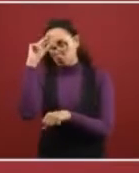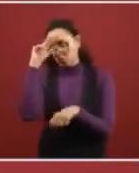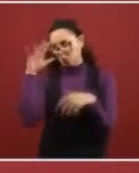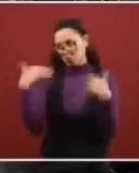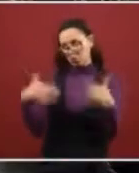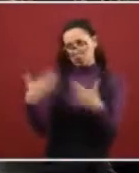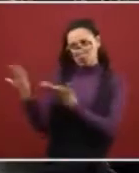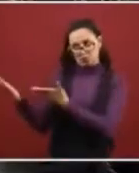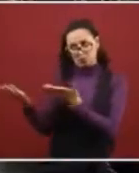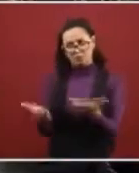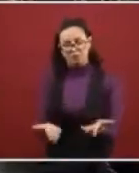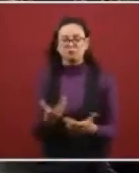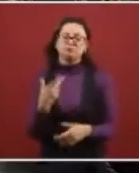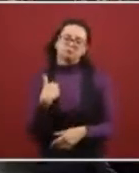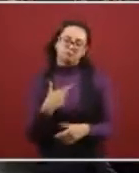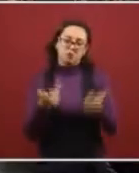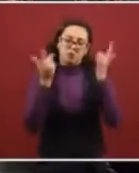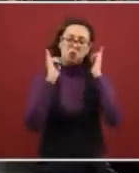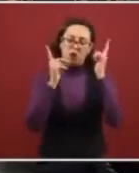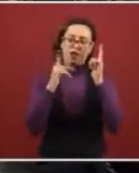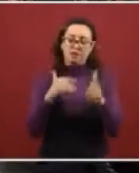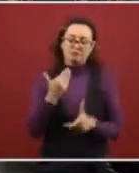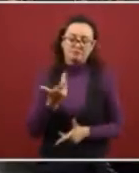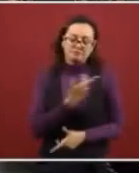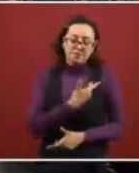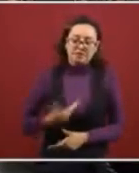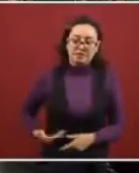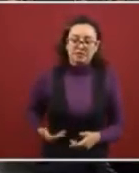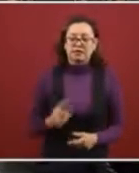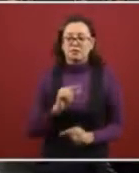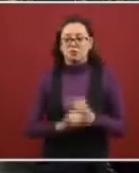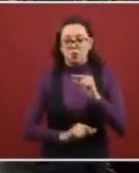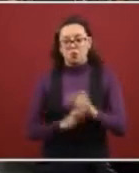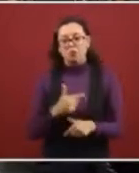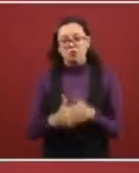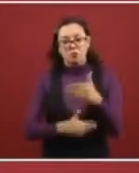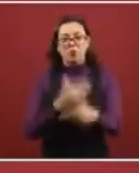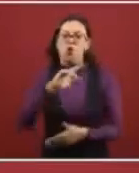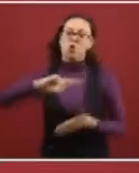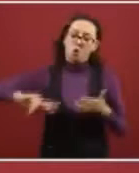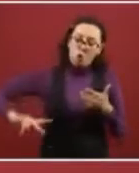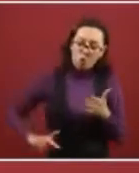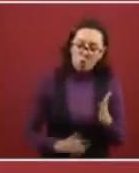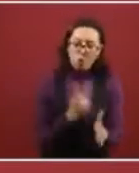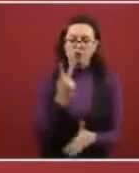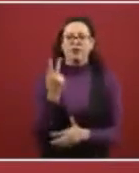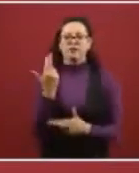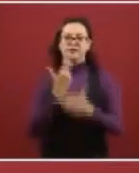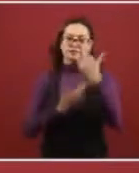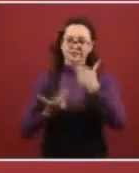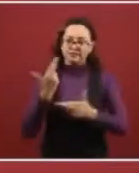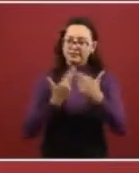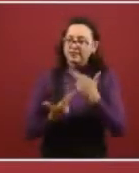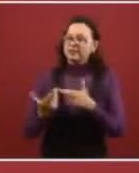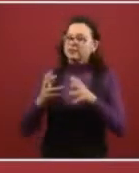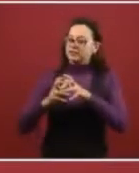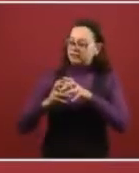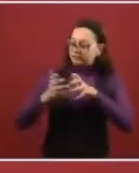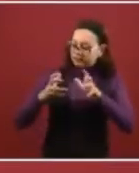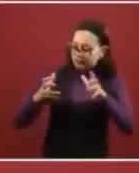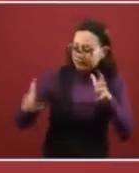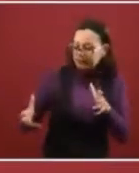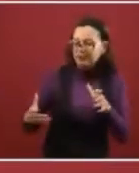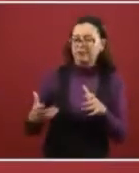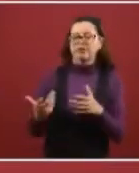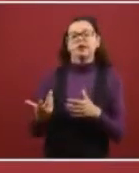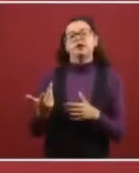that comment. La instrucción del señor presidente es que vayamos desarrollando esta agricultura con estos pilares ya indicados, pero